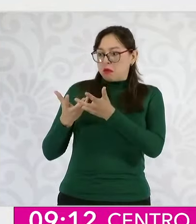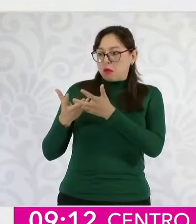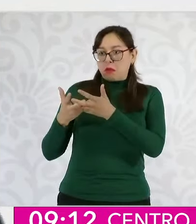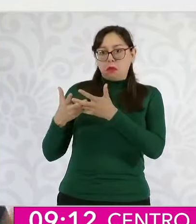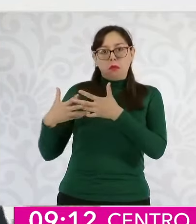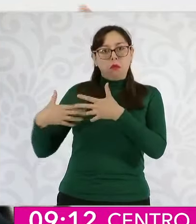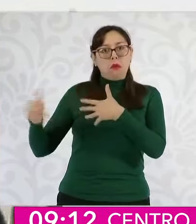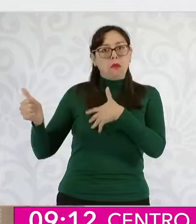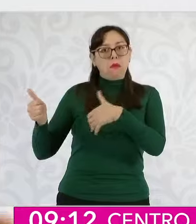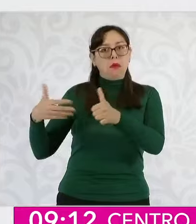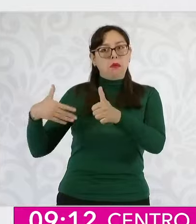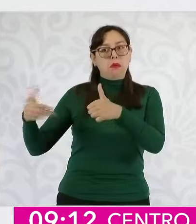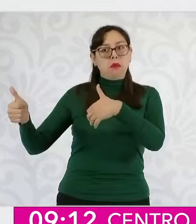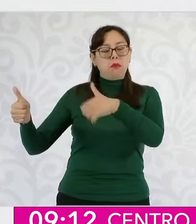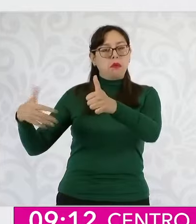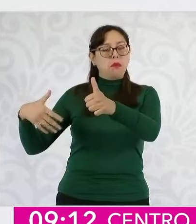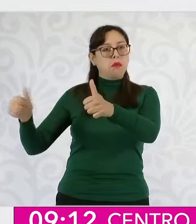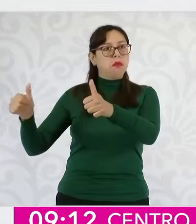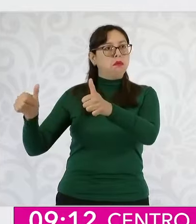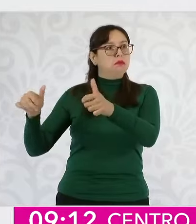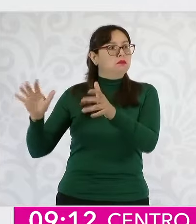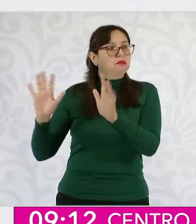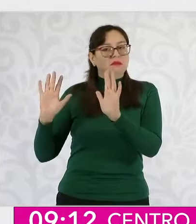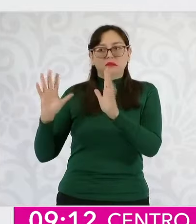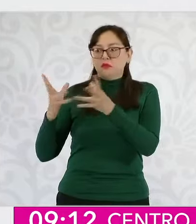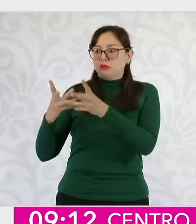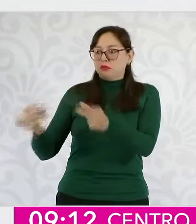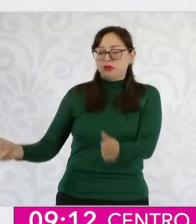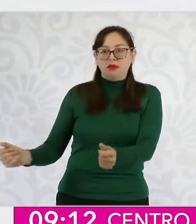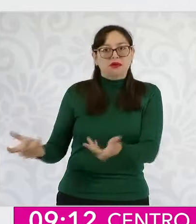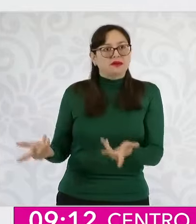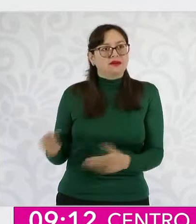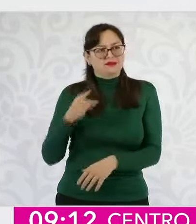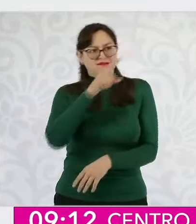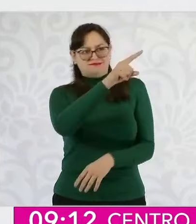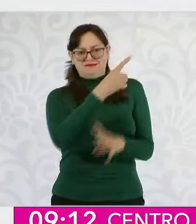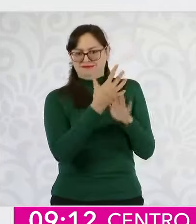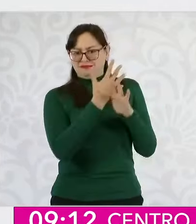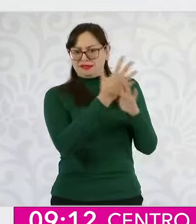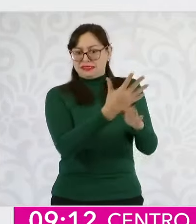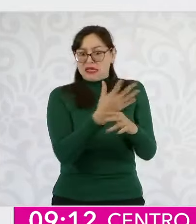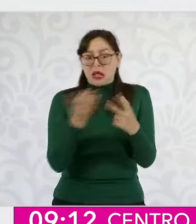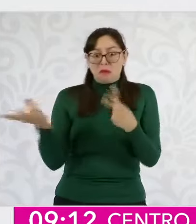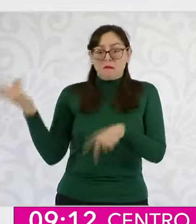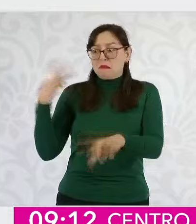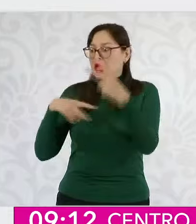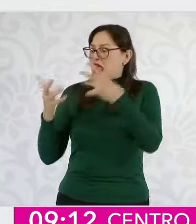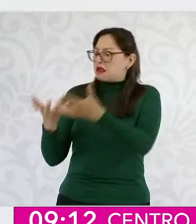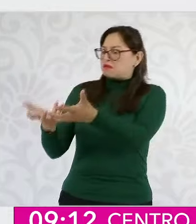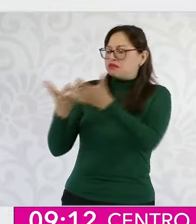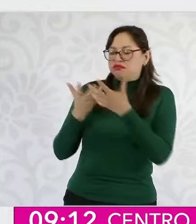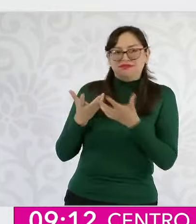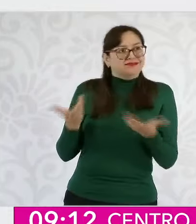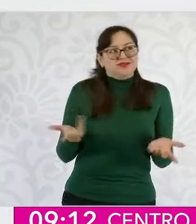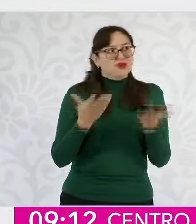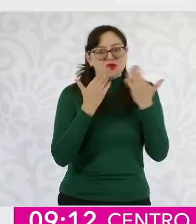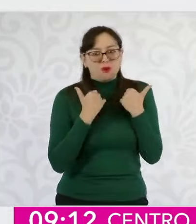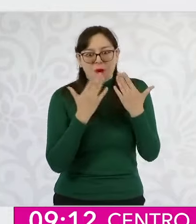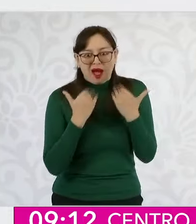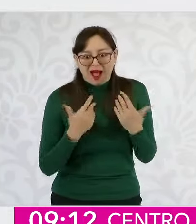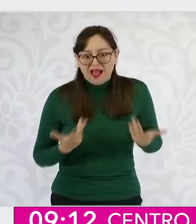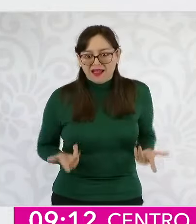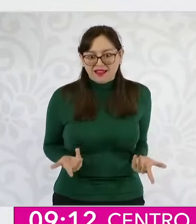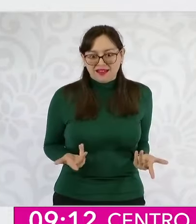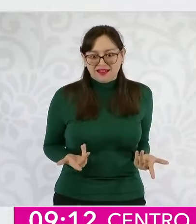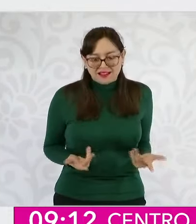caminando una de las caravanas que venía. Entonces, todo ese trabajo integral que se está desarrollando respecto a